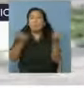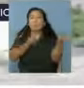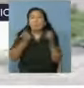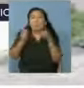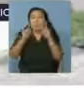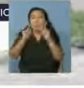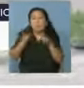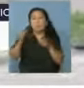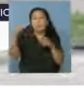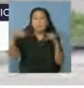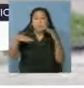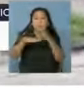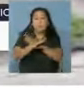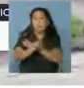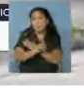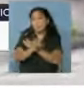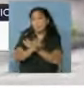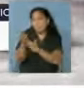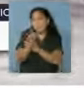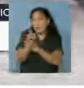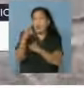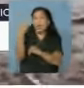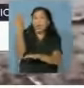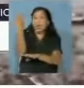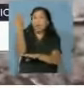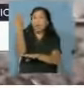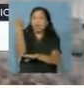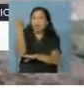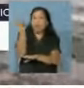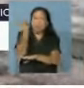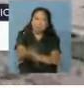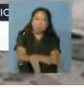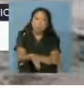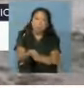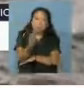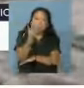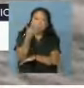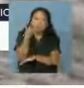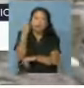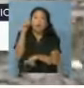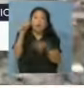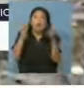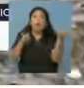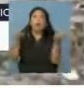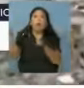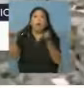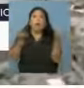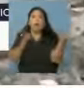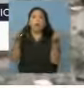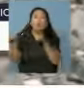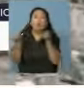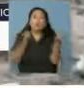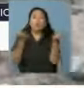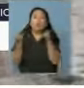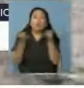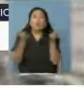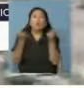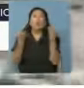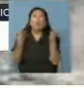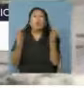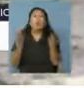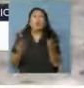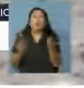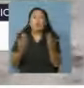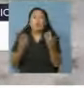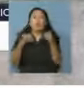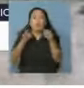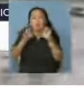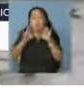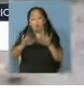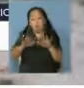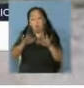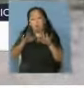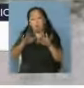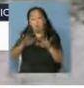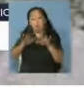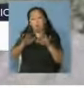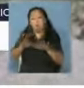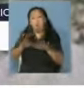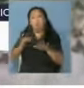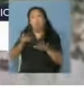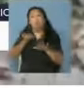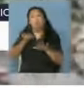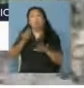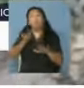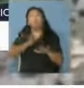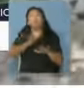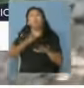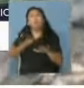acá también dentro de la ciudad, que cayó un árbol y bueno, y todos los vehículos que venían hasta acá, que venían parados prácticamente de fraile, porque desde